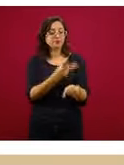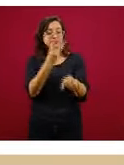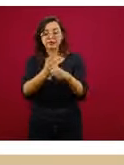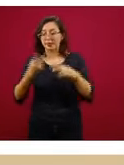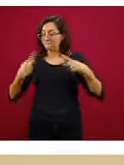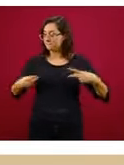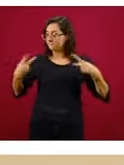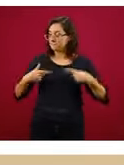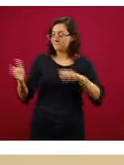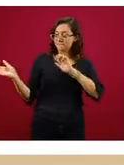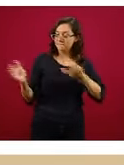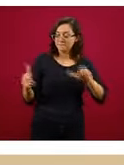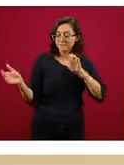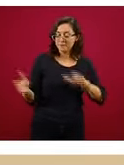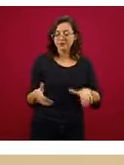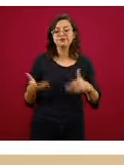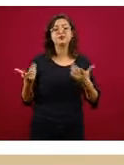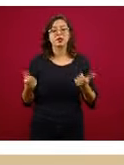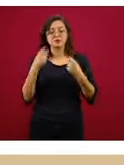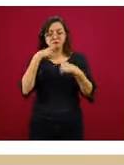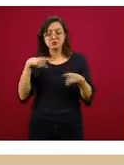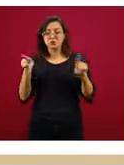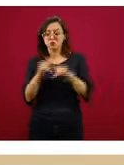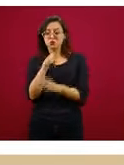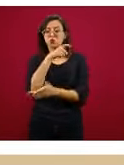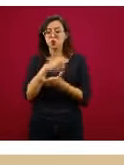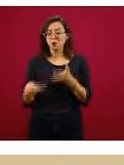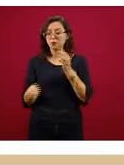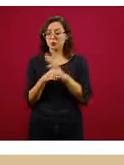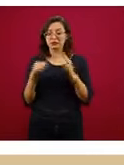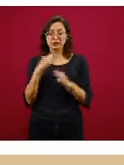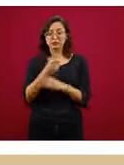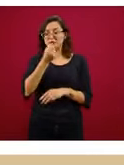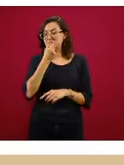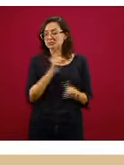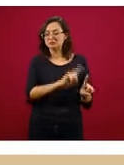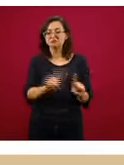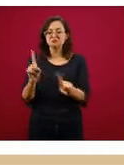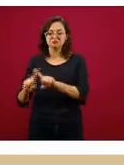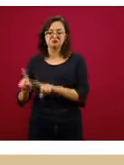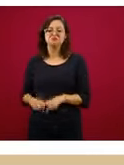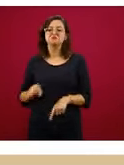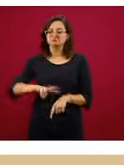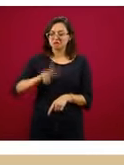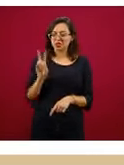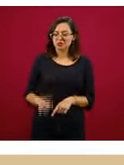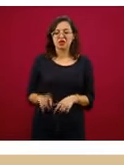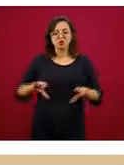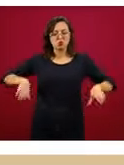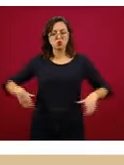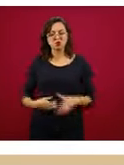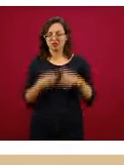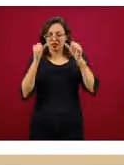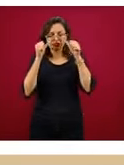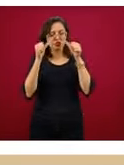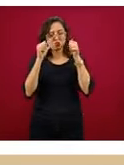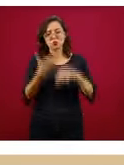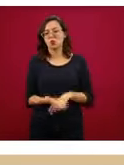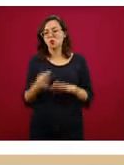de personal, compra de insumos para poder hacer realidad esta estrategia, que creemos que es fundamental,